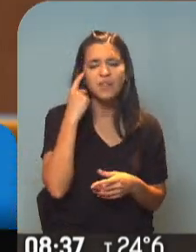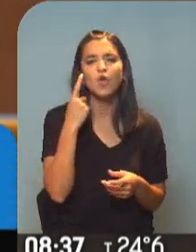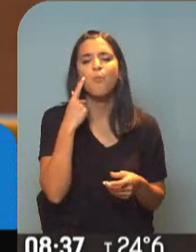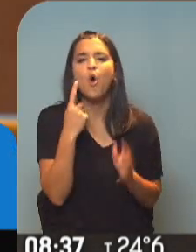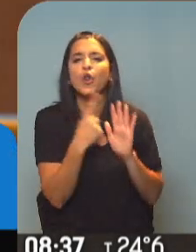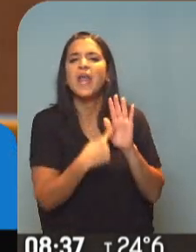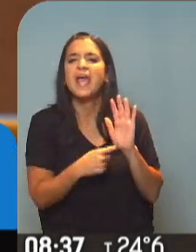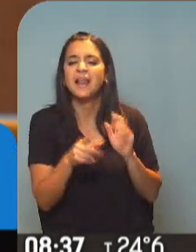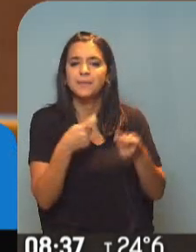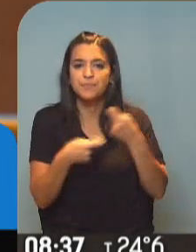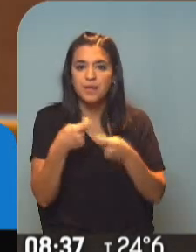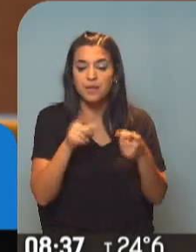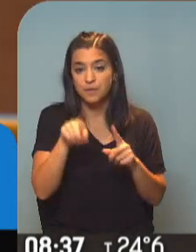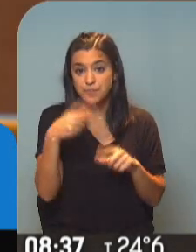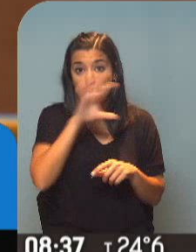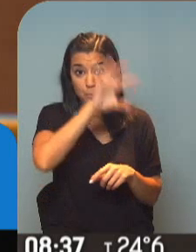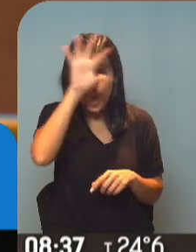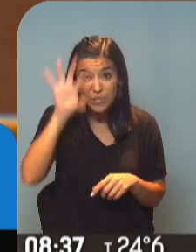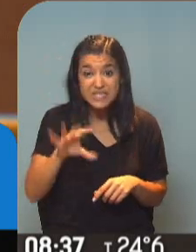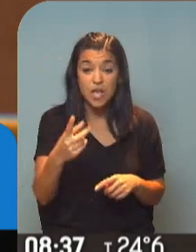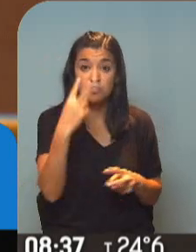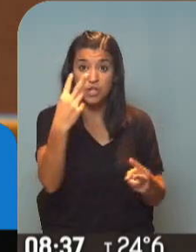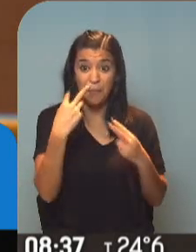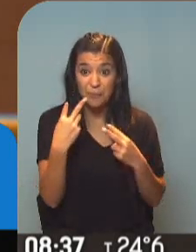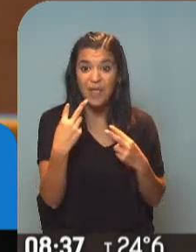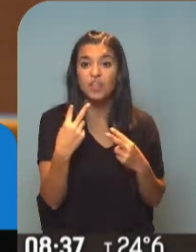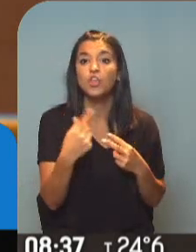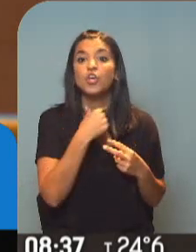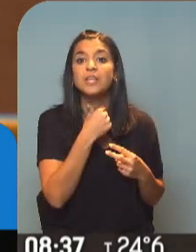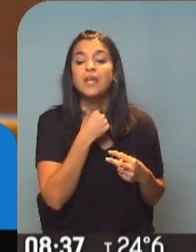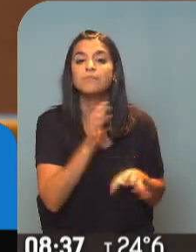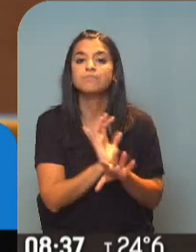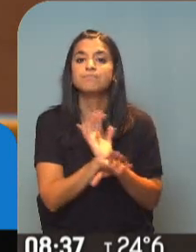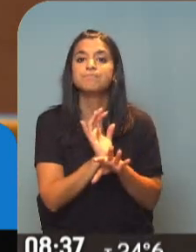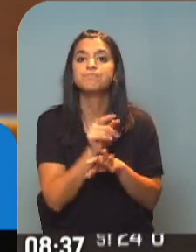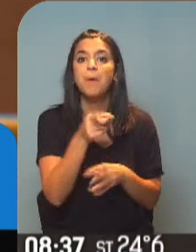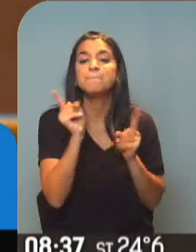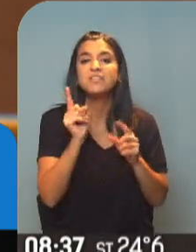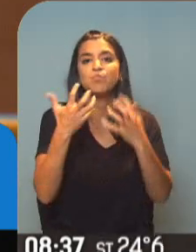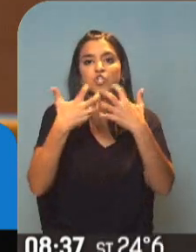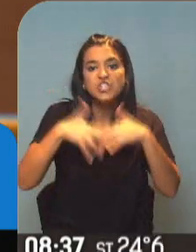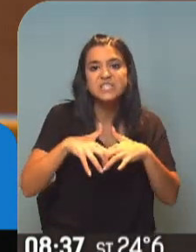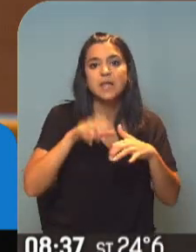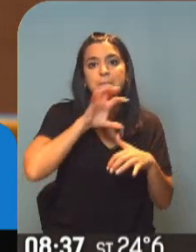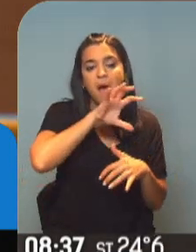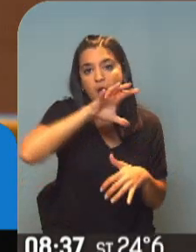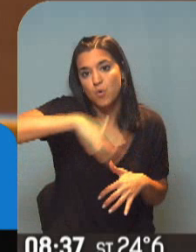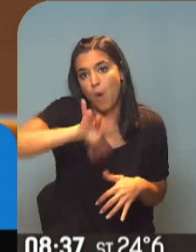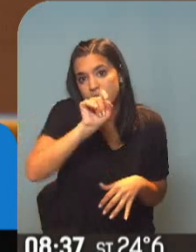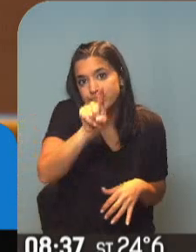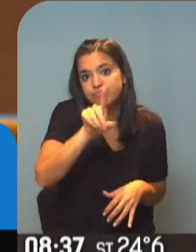así enrique para todos aquellos en las provincias que nos están viendo tal vez quieran inspirarse en poner este mismo sistema en sus lugares